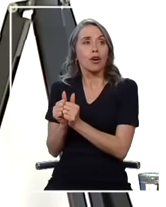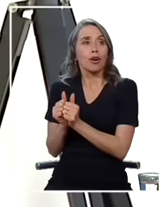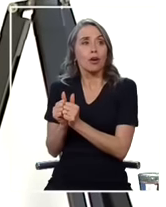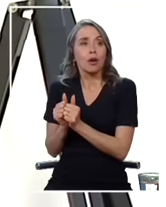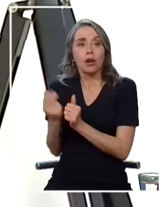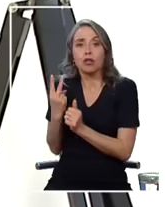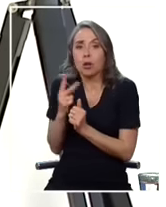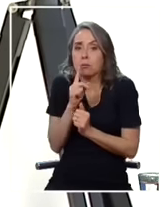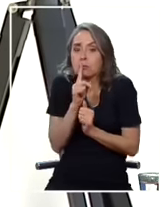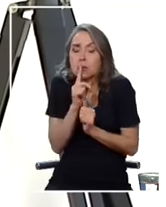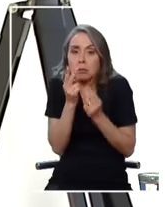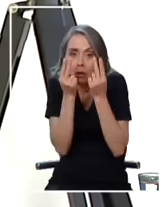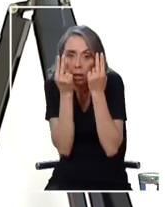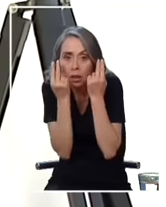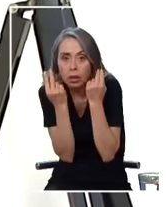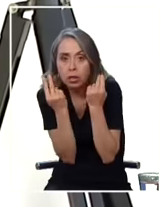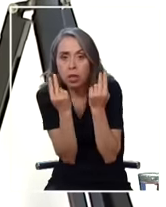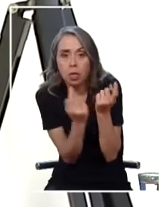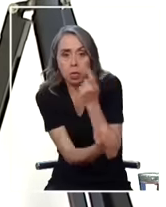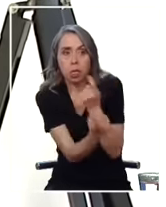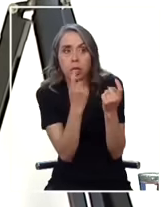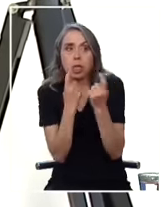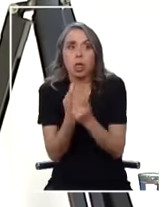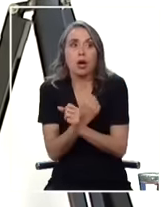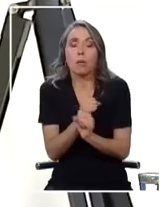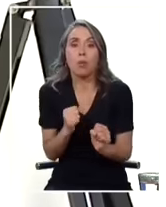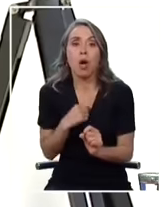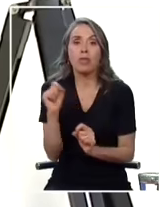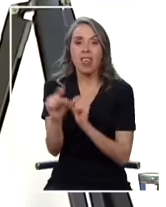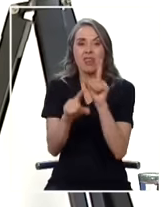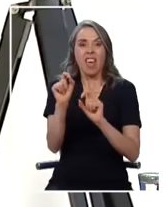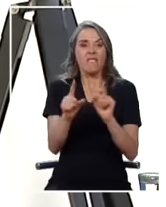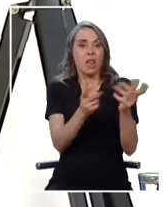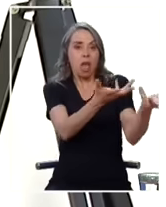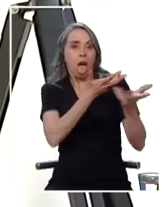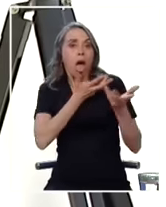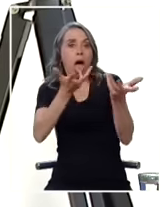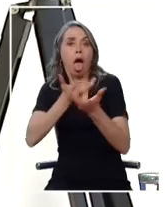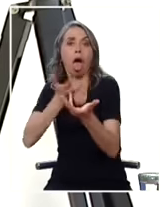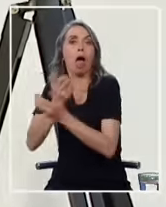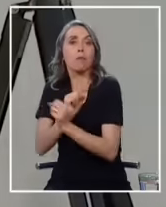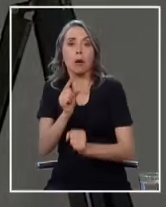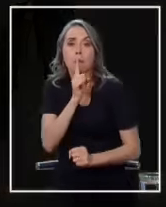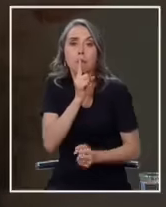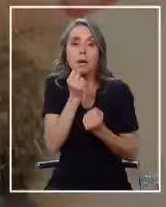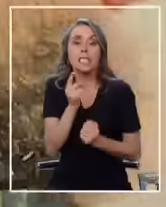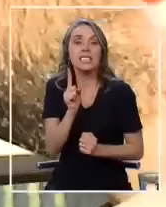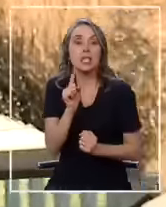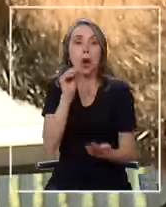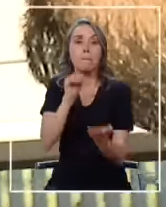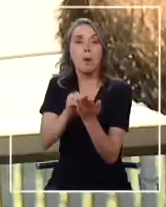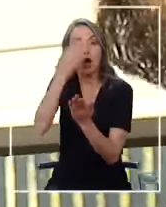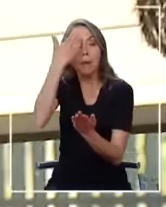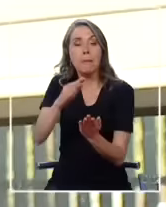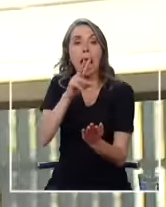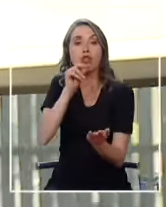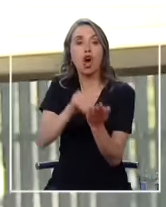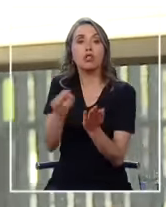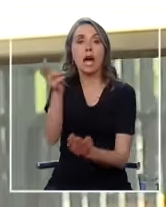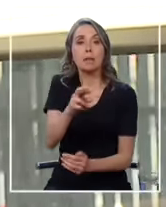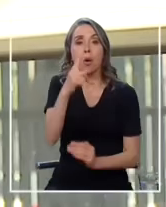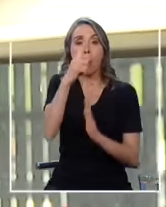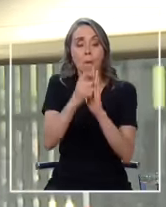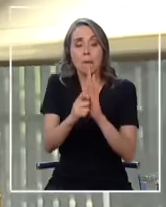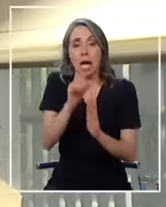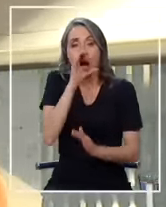así, piolita, como... uno no se puede defender, no puede decir nada, porque te reprueban. Aguantó así poco más de